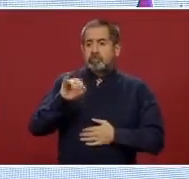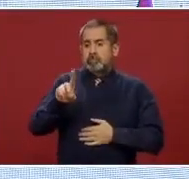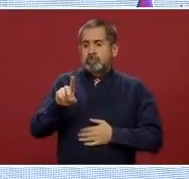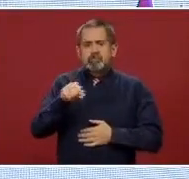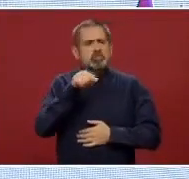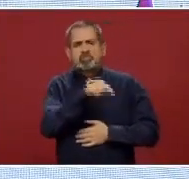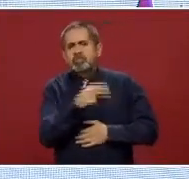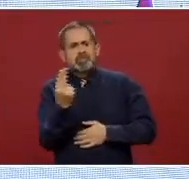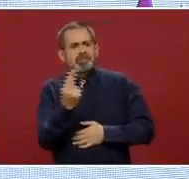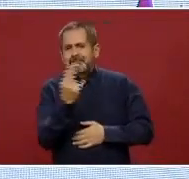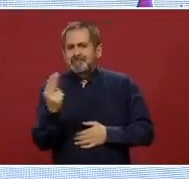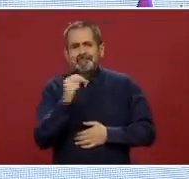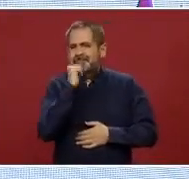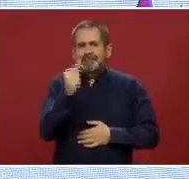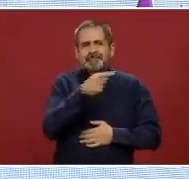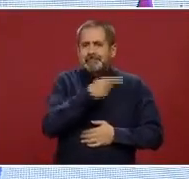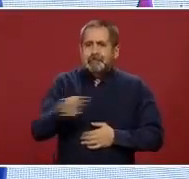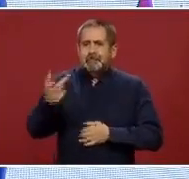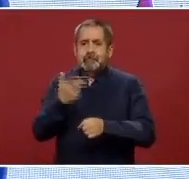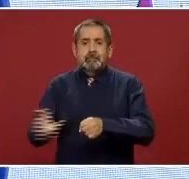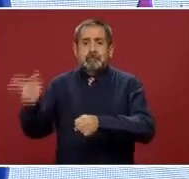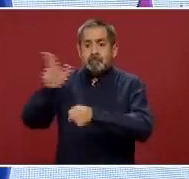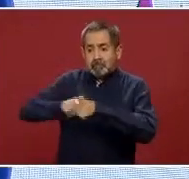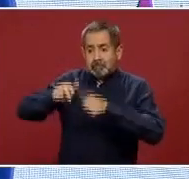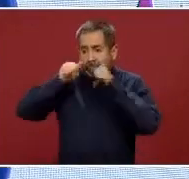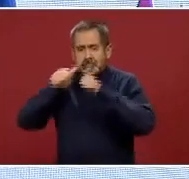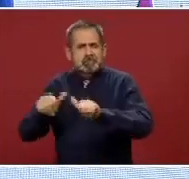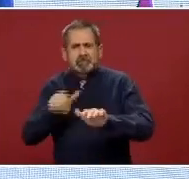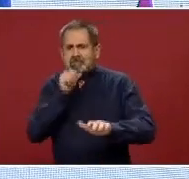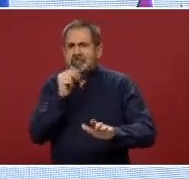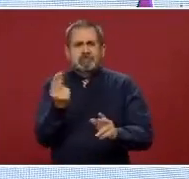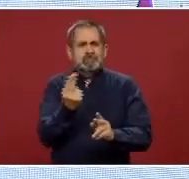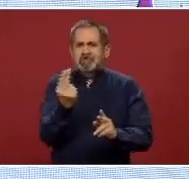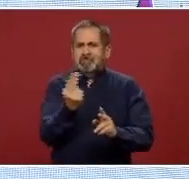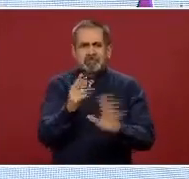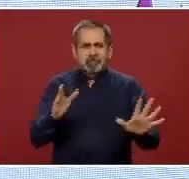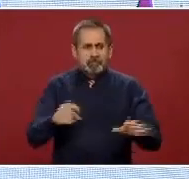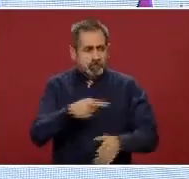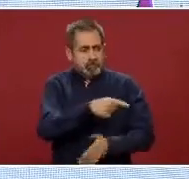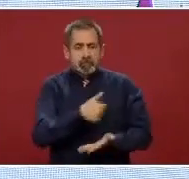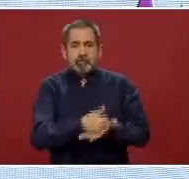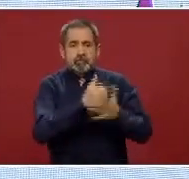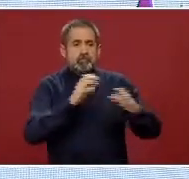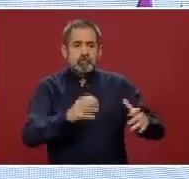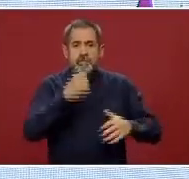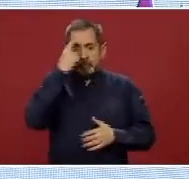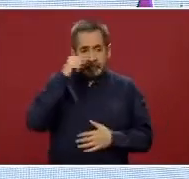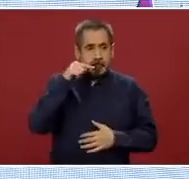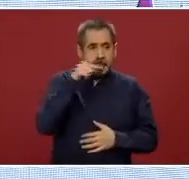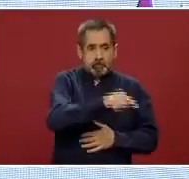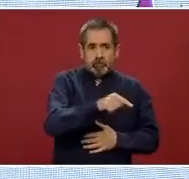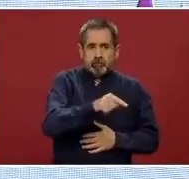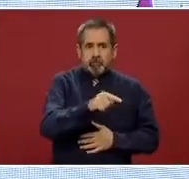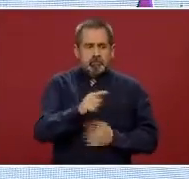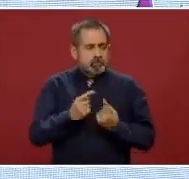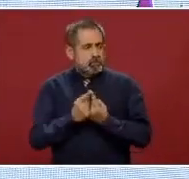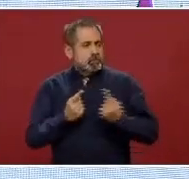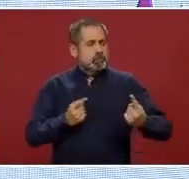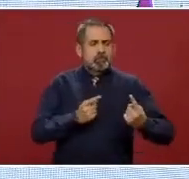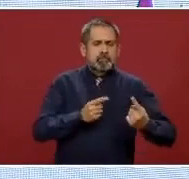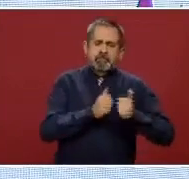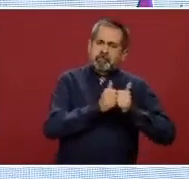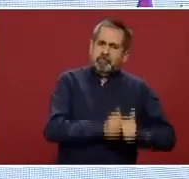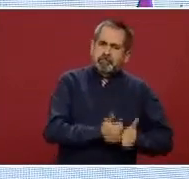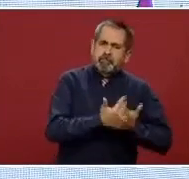va a necesitar ir a atención médica. Y eso va a ayudar a usted porque se va a recuperar